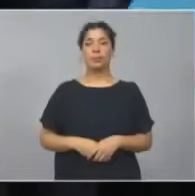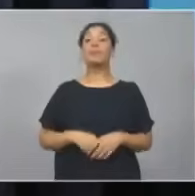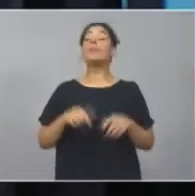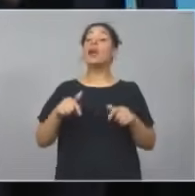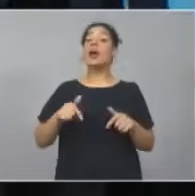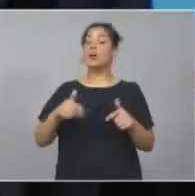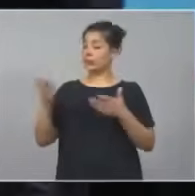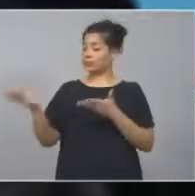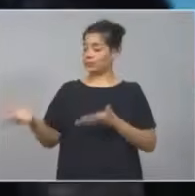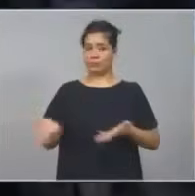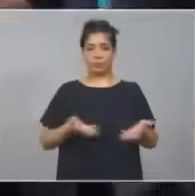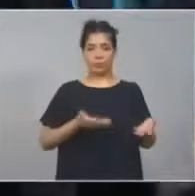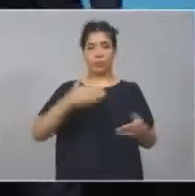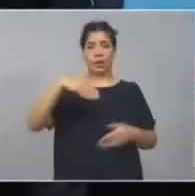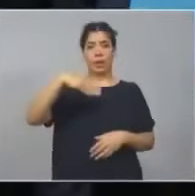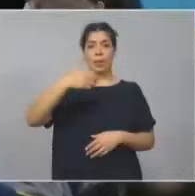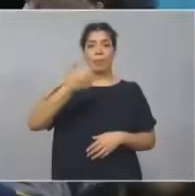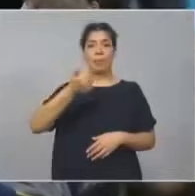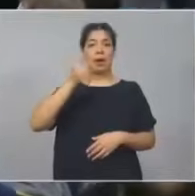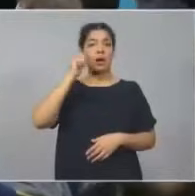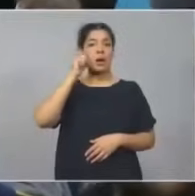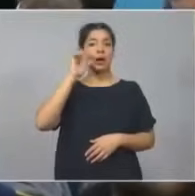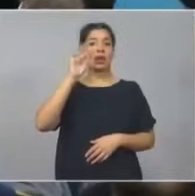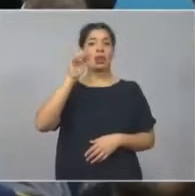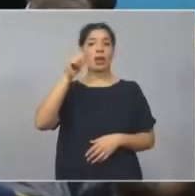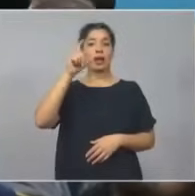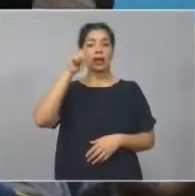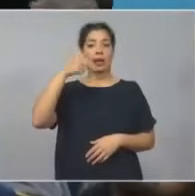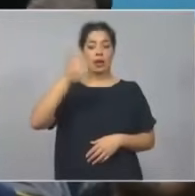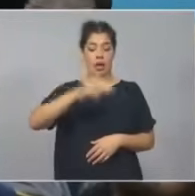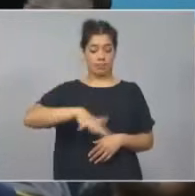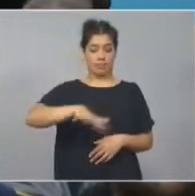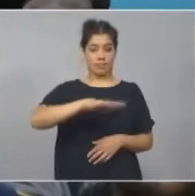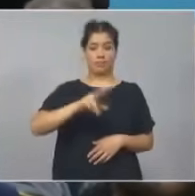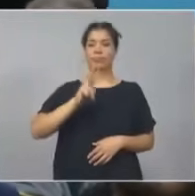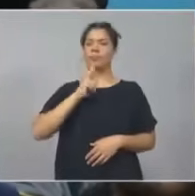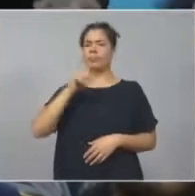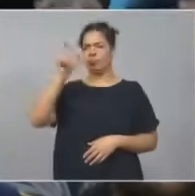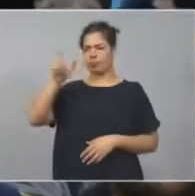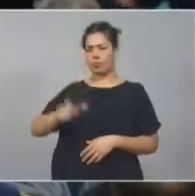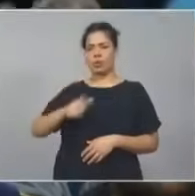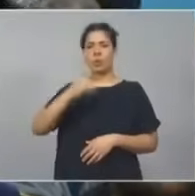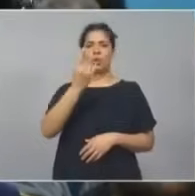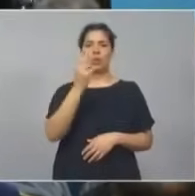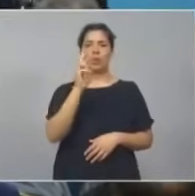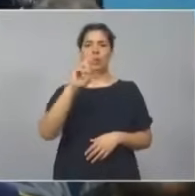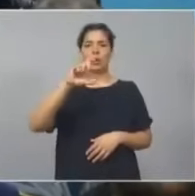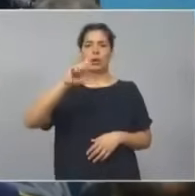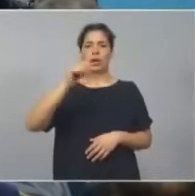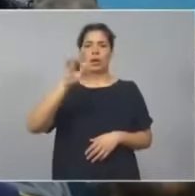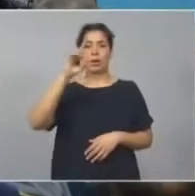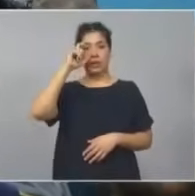Seguidamente es el turno de Magdalena, su intendente Lisandro Fabián Urcade.